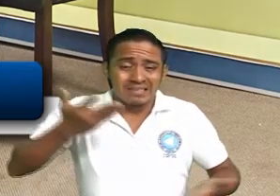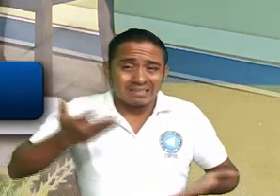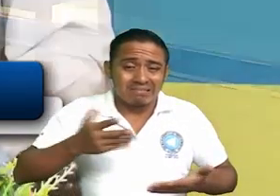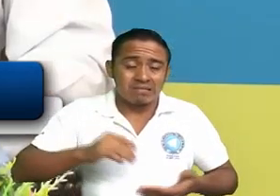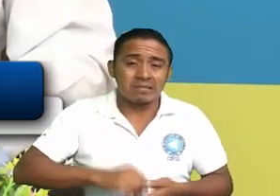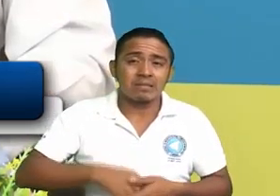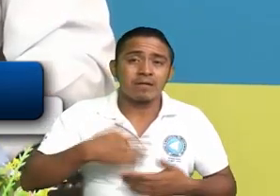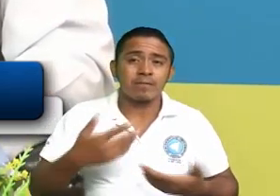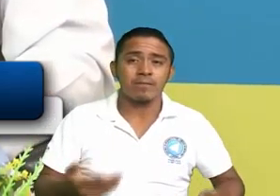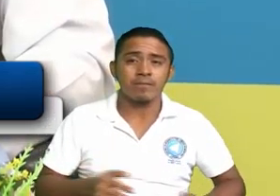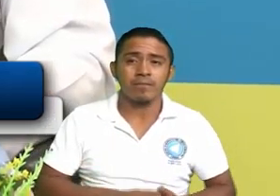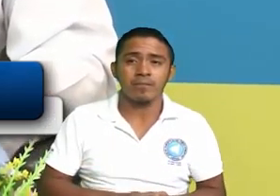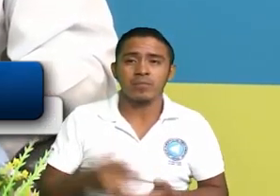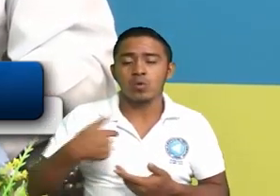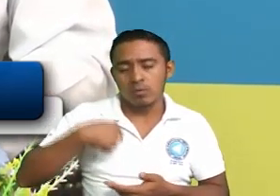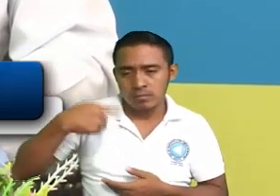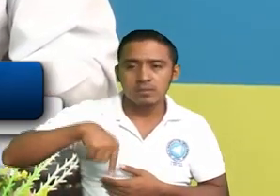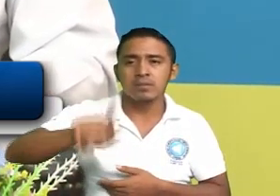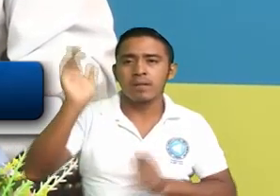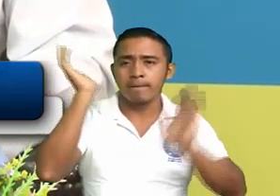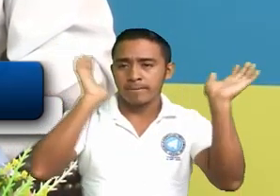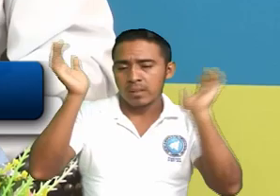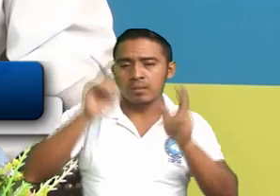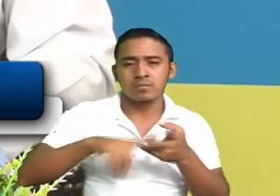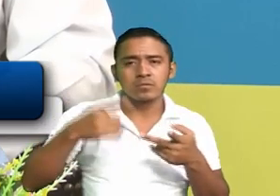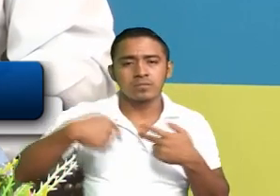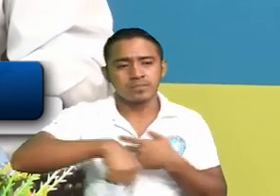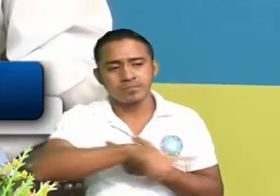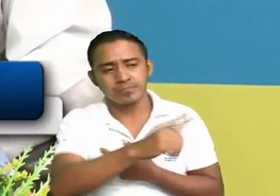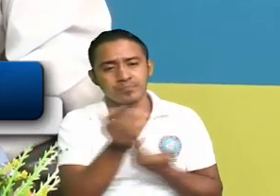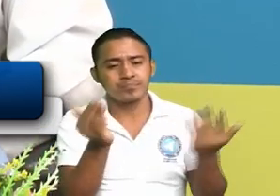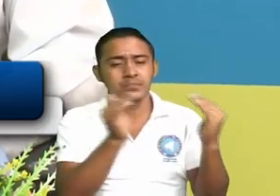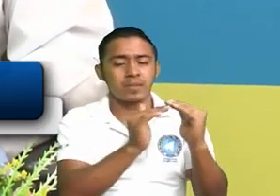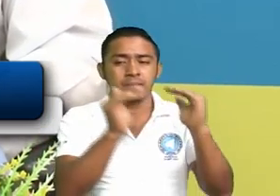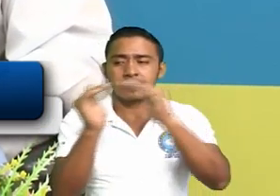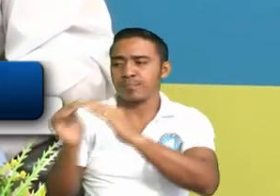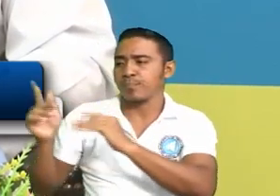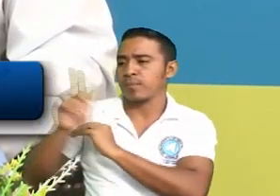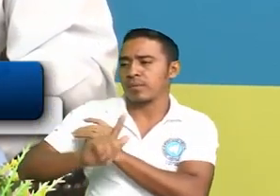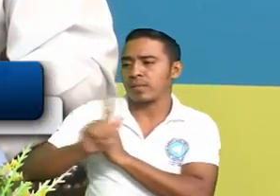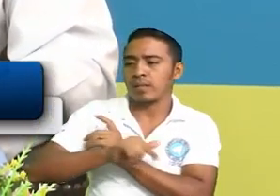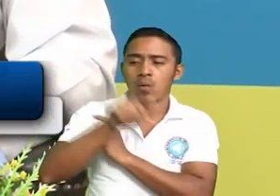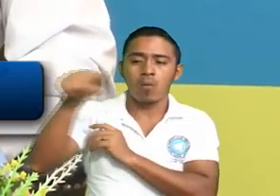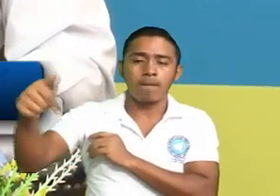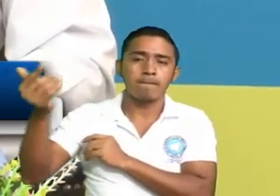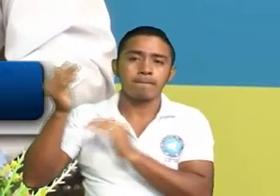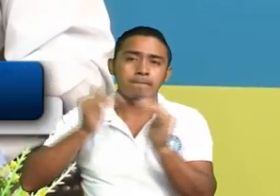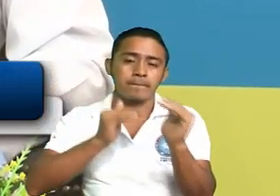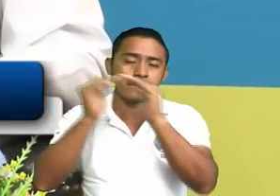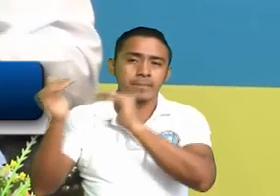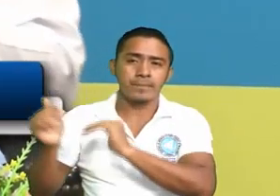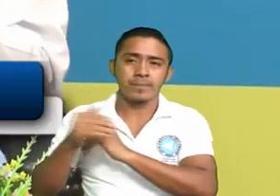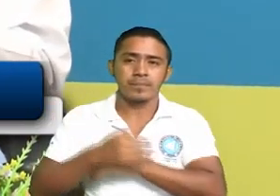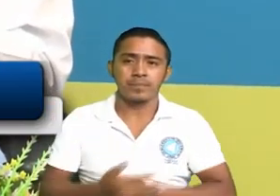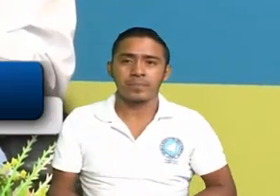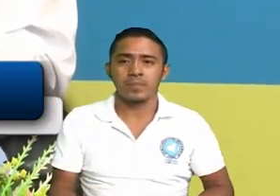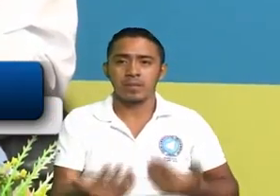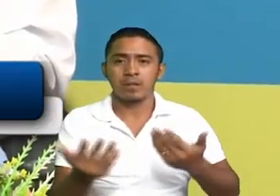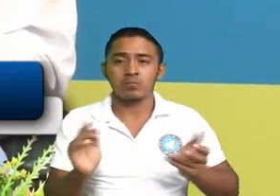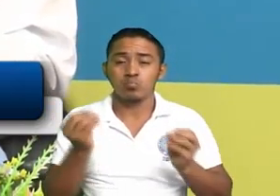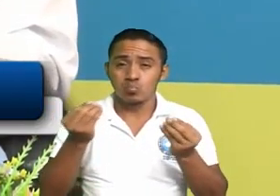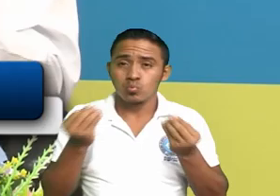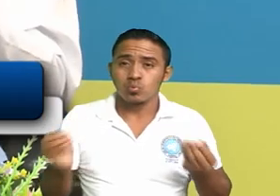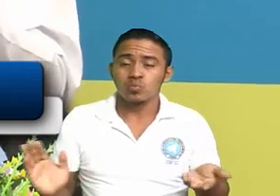nuestras abuelas, nuestras madres llaman como se les pega calor, que usted me estaba mencionando, no es nada más que la insolación. Si